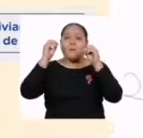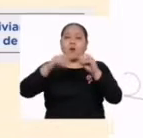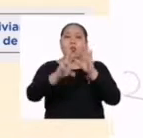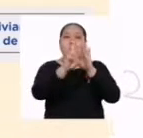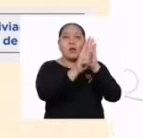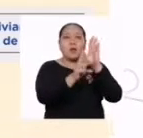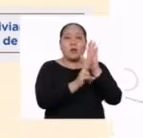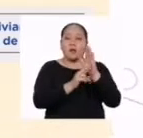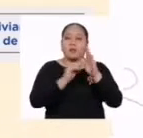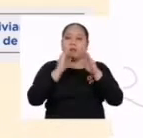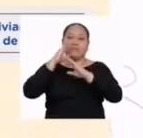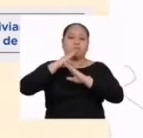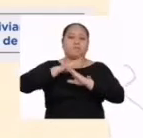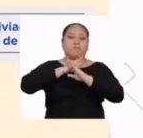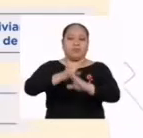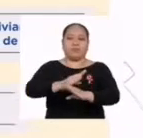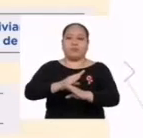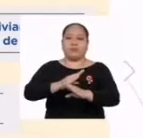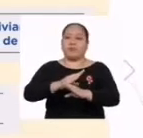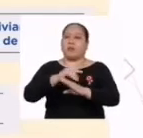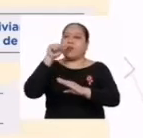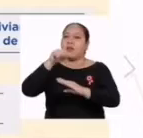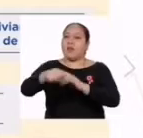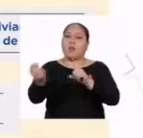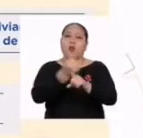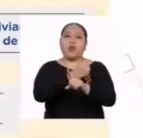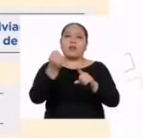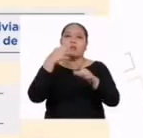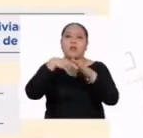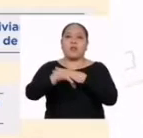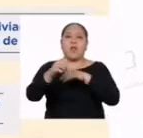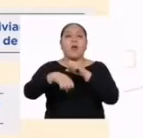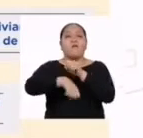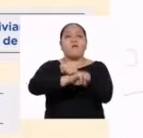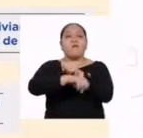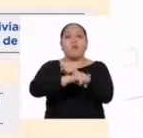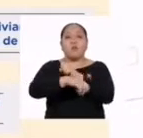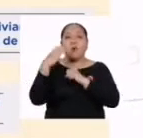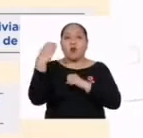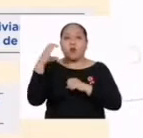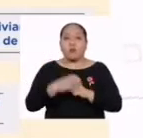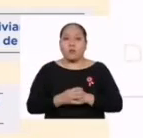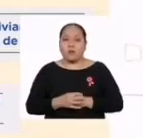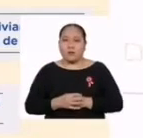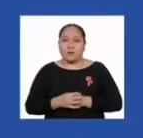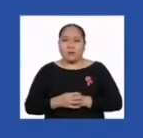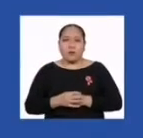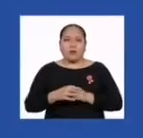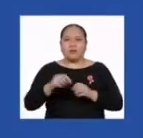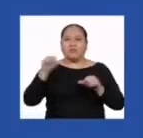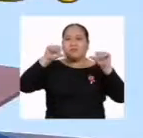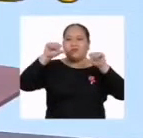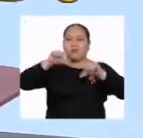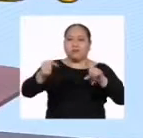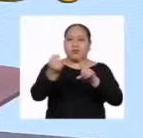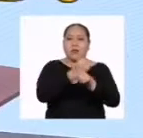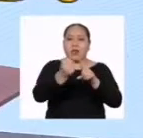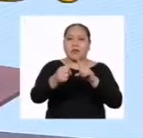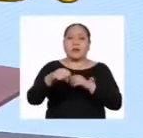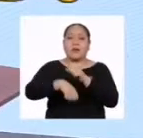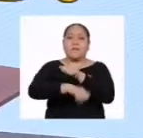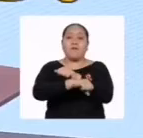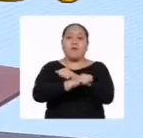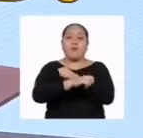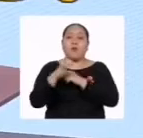la violencia en el fútbol colombiano. Los actos de violencia en el fútbol ecuatoriano en una década. ¡Qué